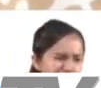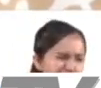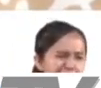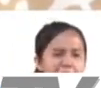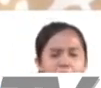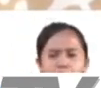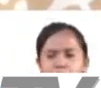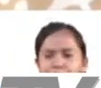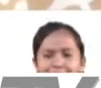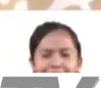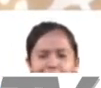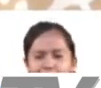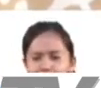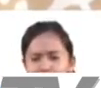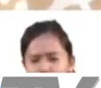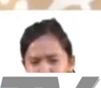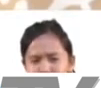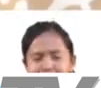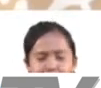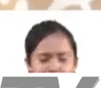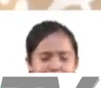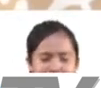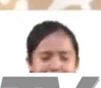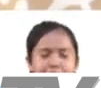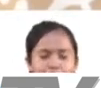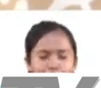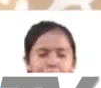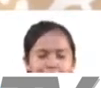caso en la alcaldía Álvaro Obregón, a la conectividad con el